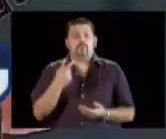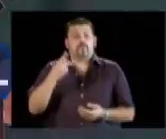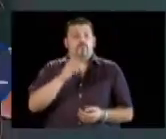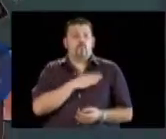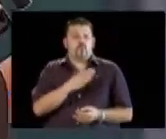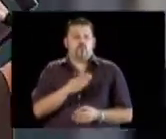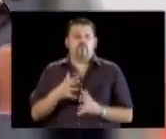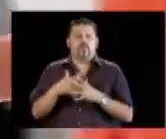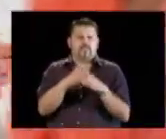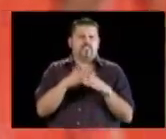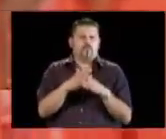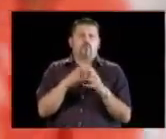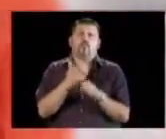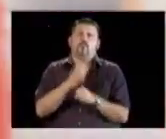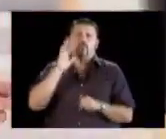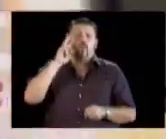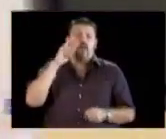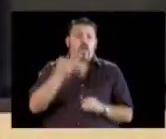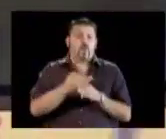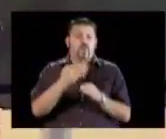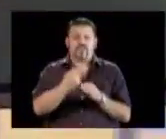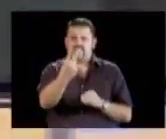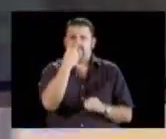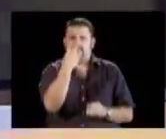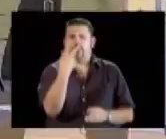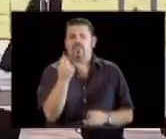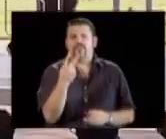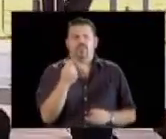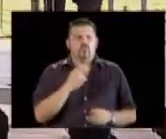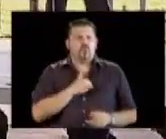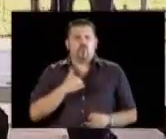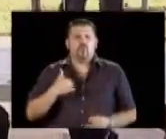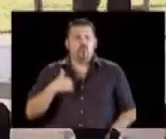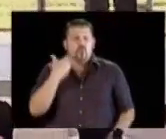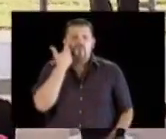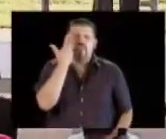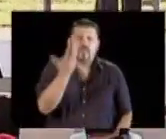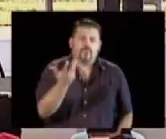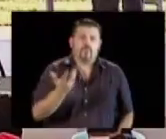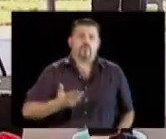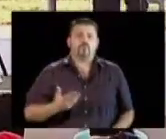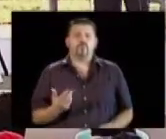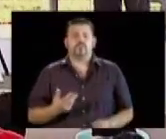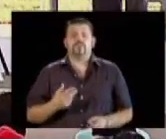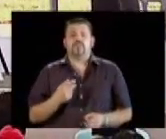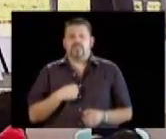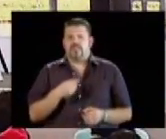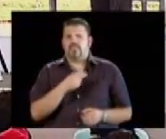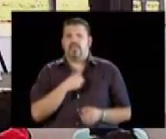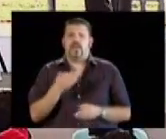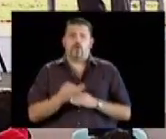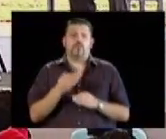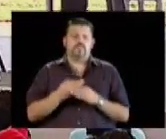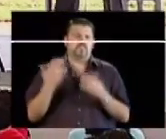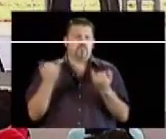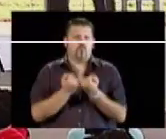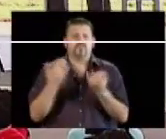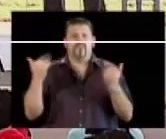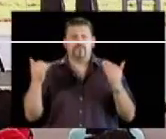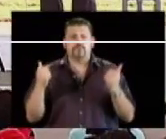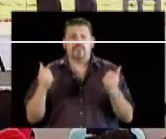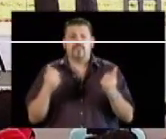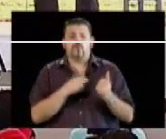Unidos, que nos está viendo en este momento, queremos, ellos se van a despedir de nosotros en este momento